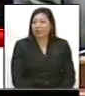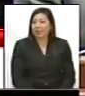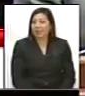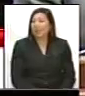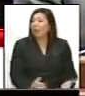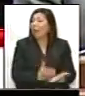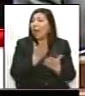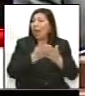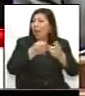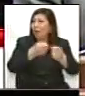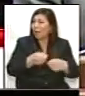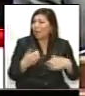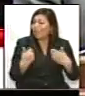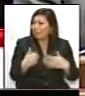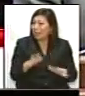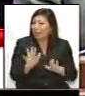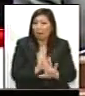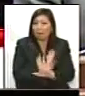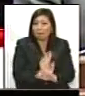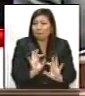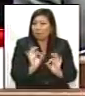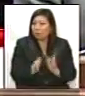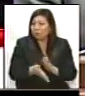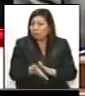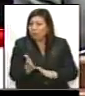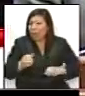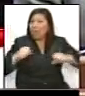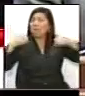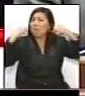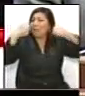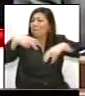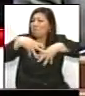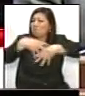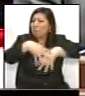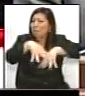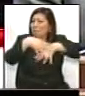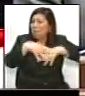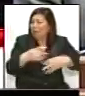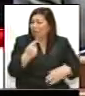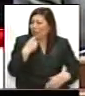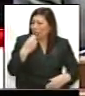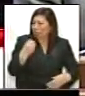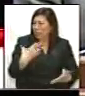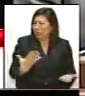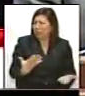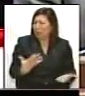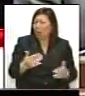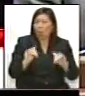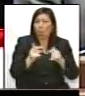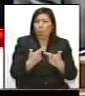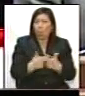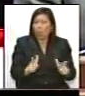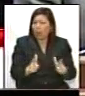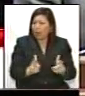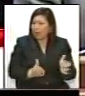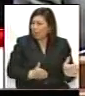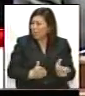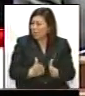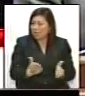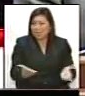los agricultores que ya están listos para irse a una marcha. Me dicen que ha habido una paralización en la carretera.